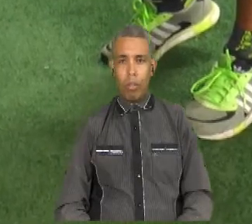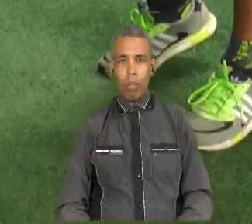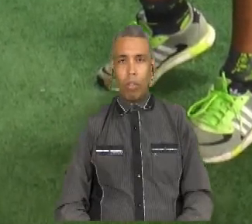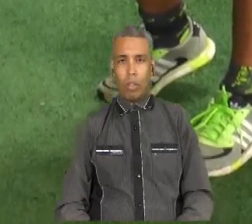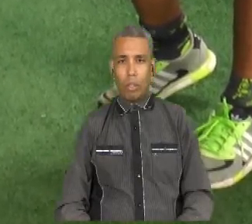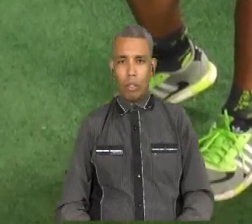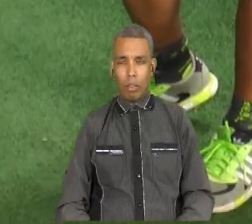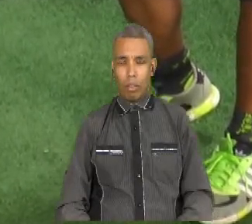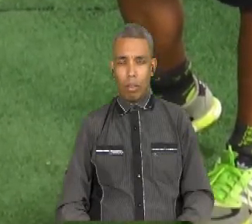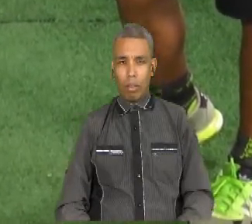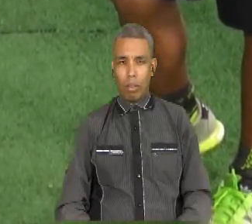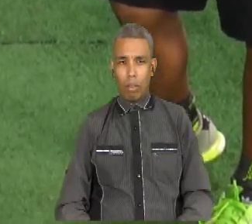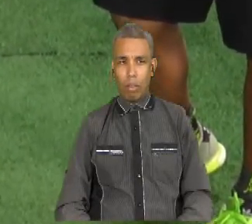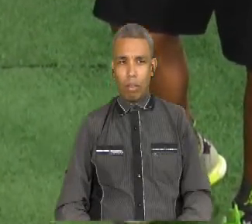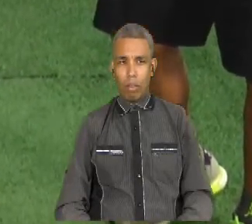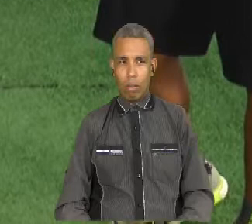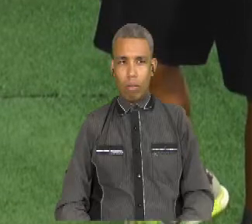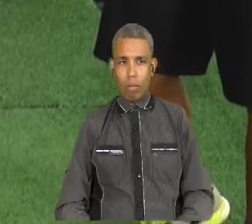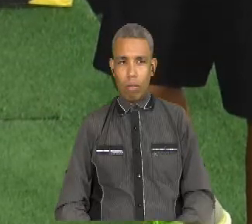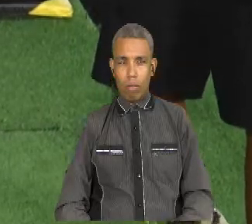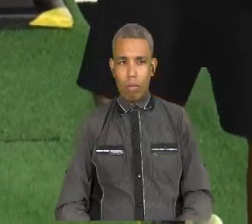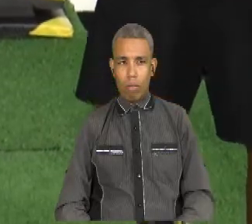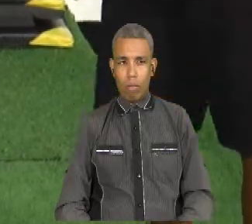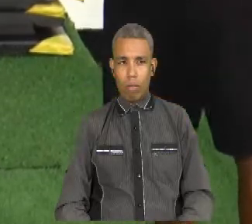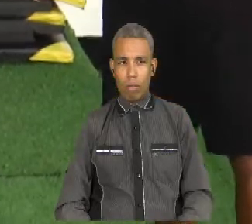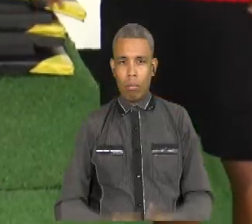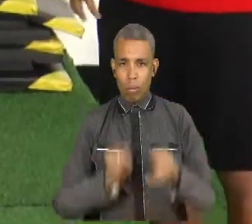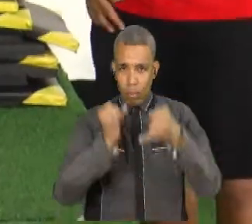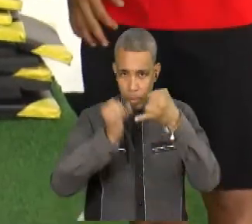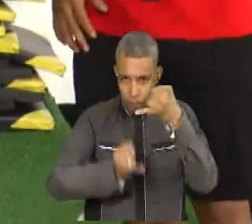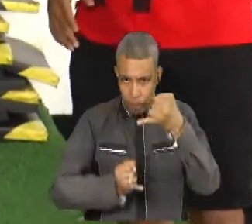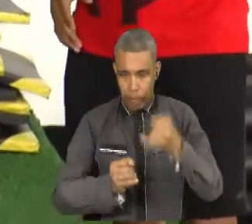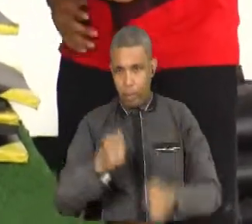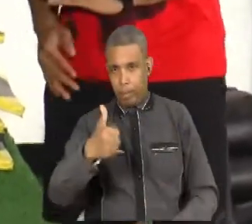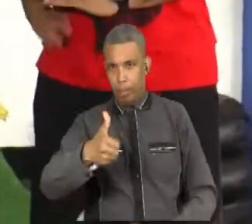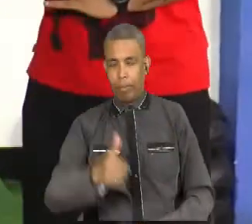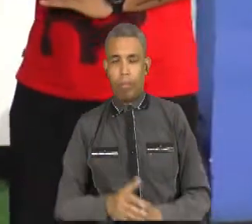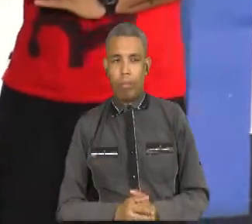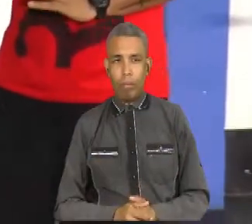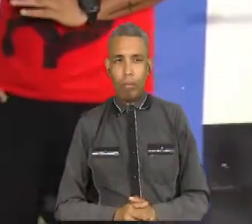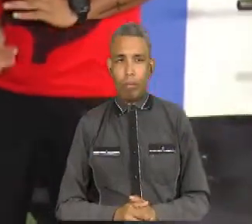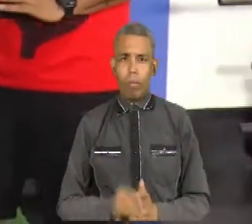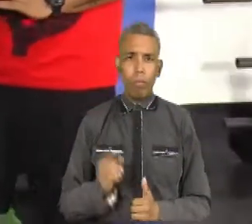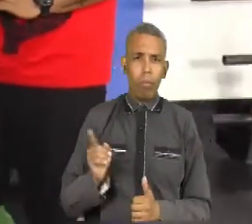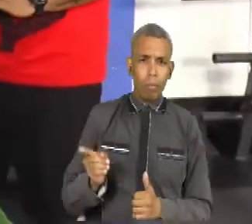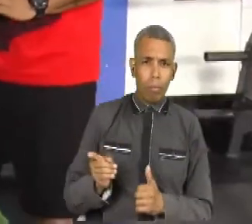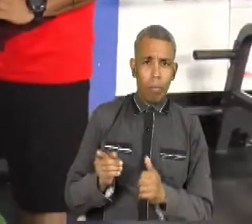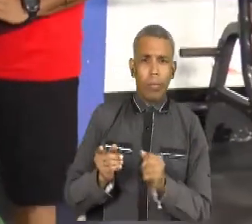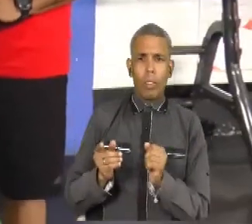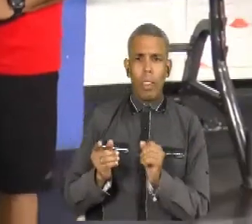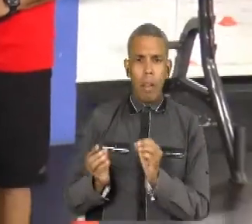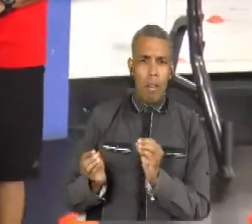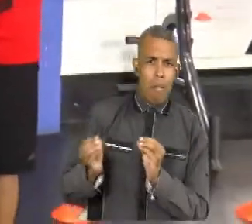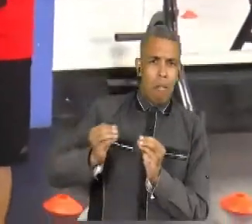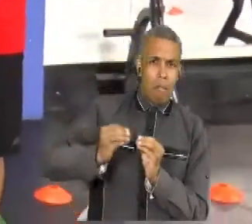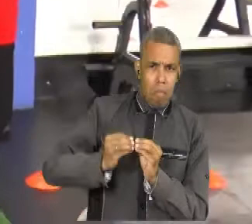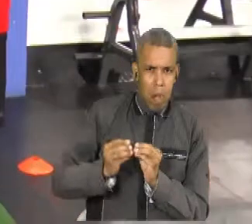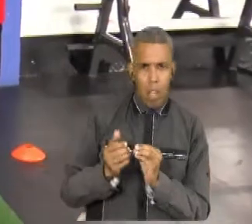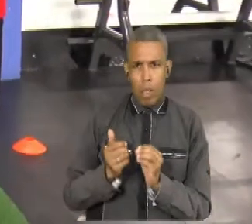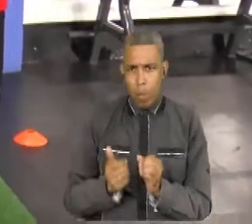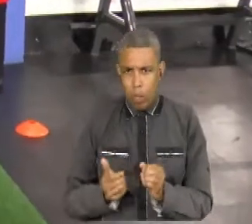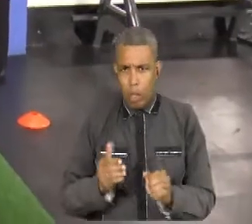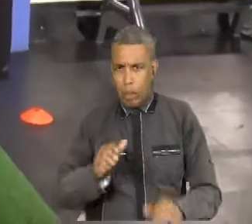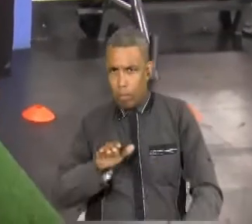el glúteo. Muy bien. Última, excelente. Este ejercicio le seguimos sumando un poquitico más de intensidad